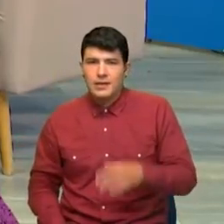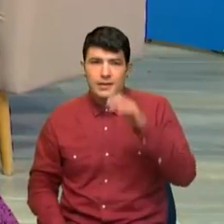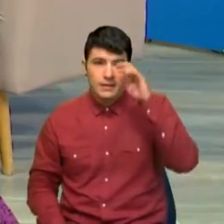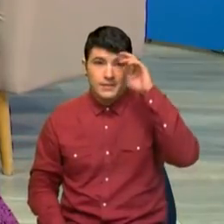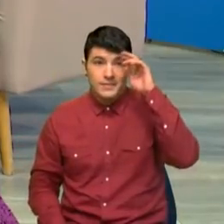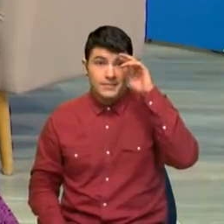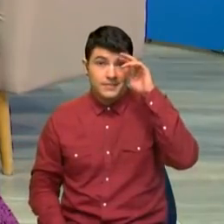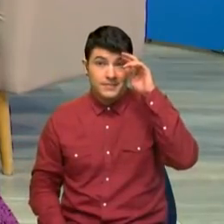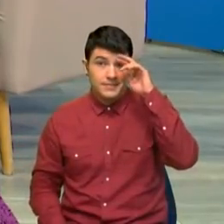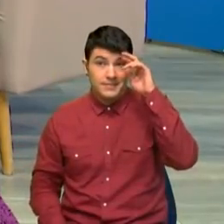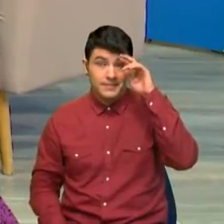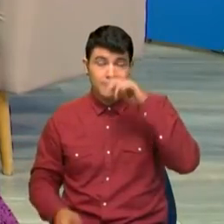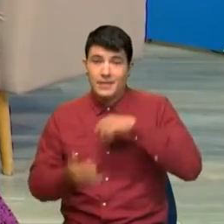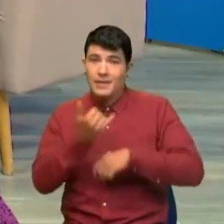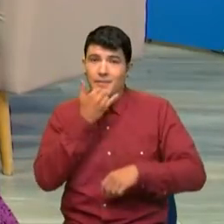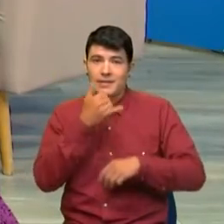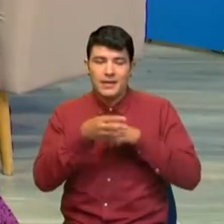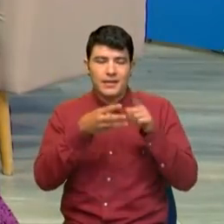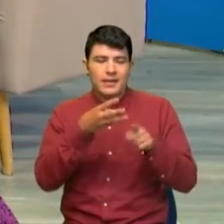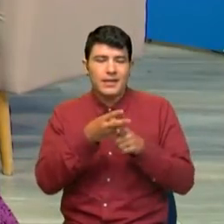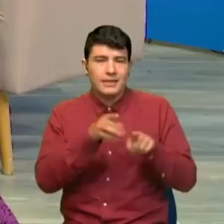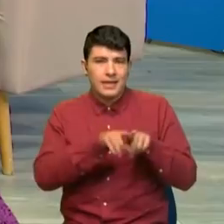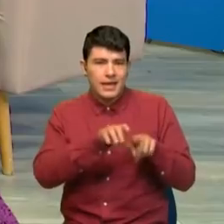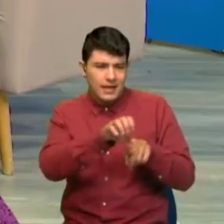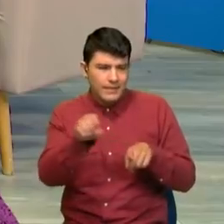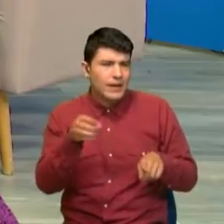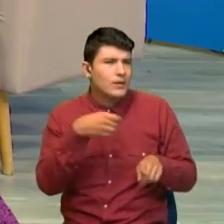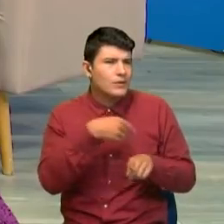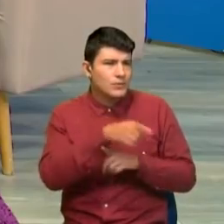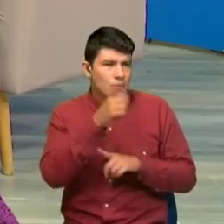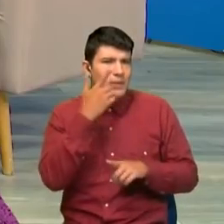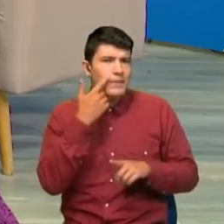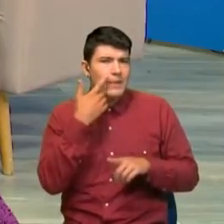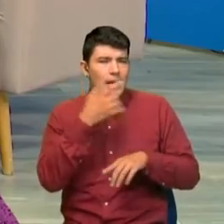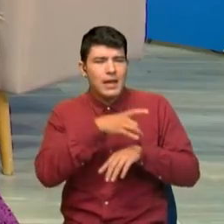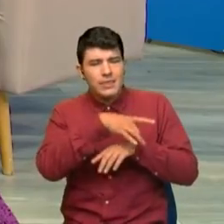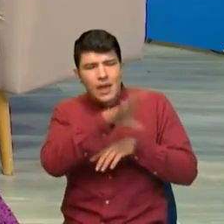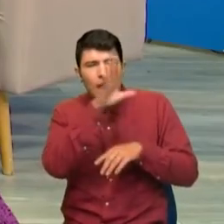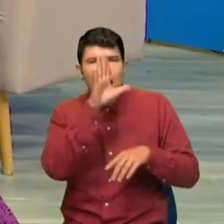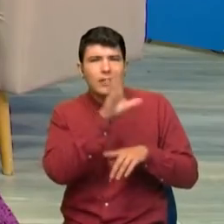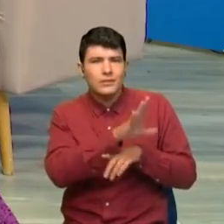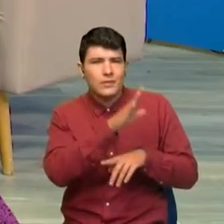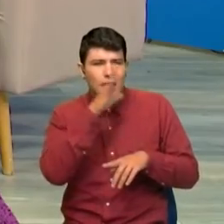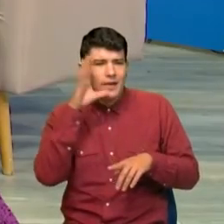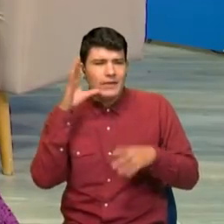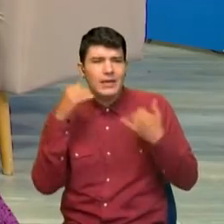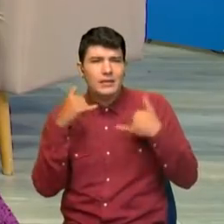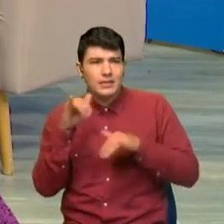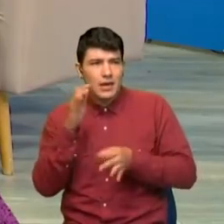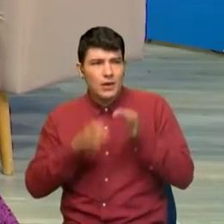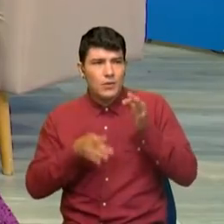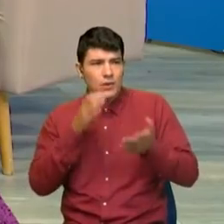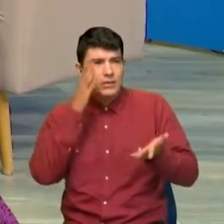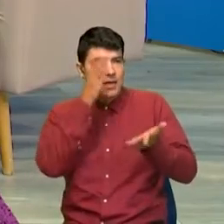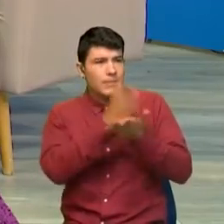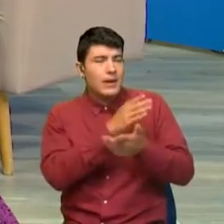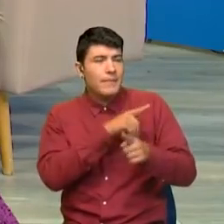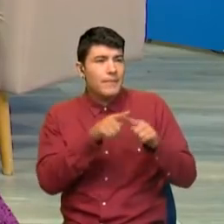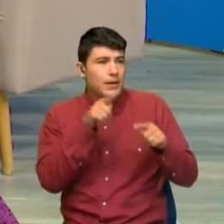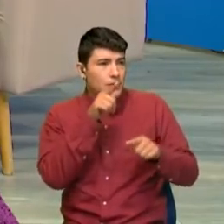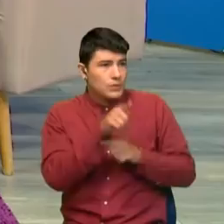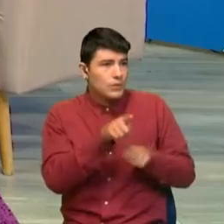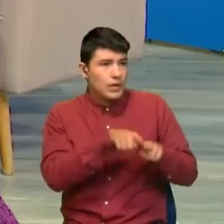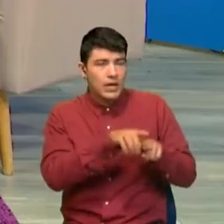unos hermanos que los papás les dejaron por allá una finca, y bueno, ya por allá fue la juez y todo, pero ellos no han hecho el